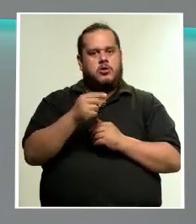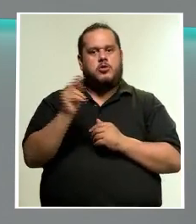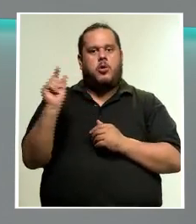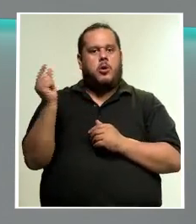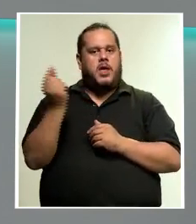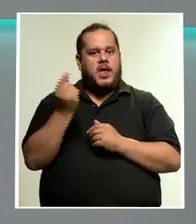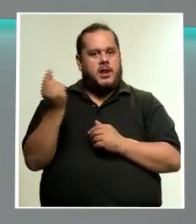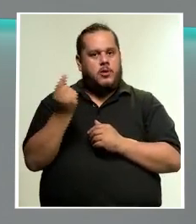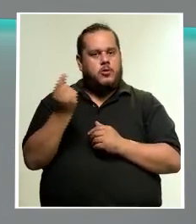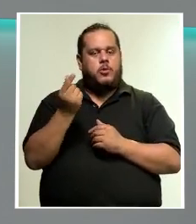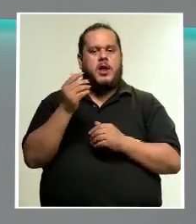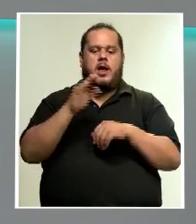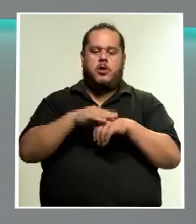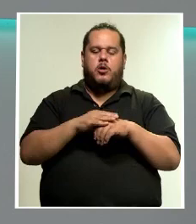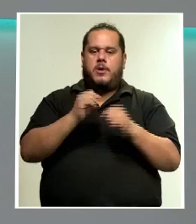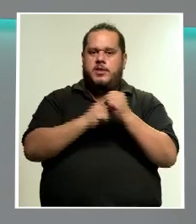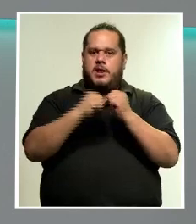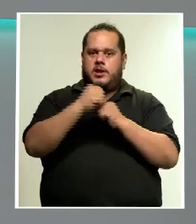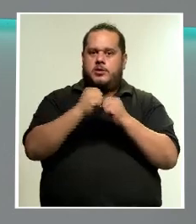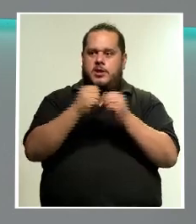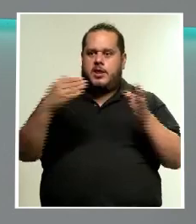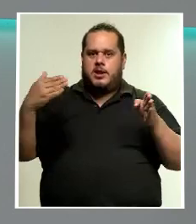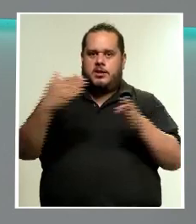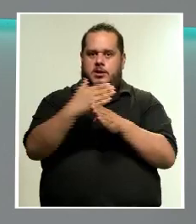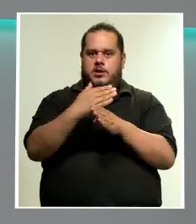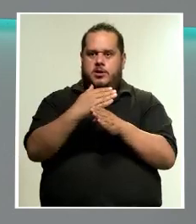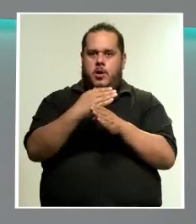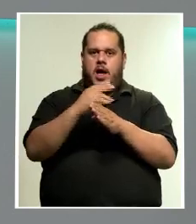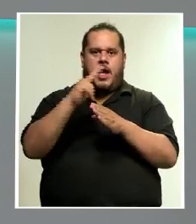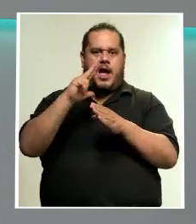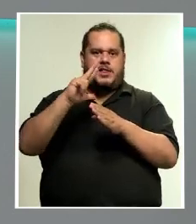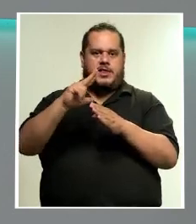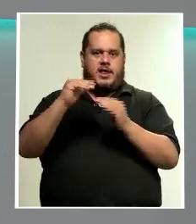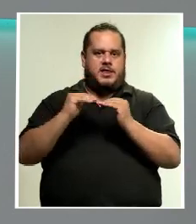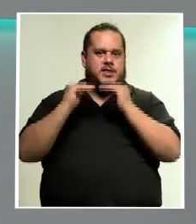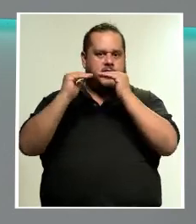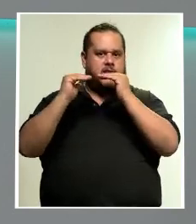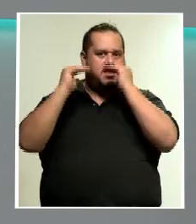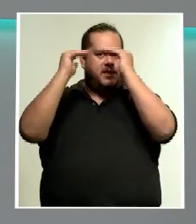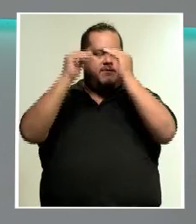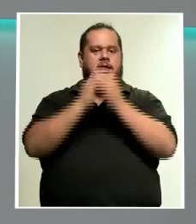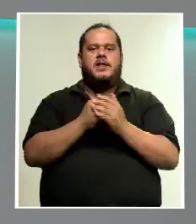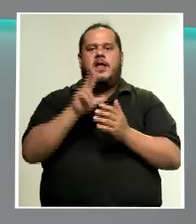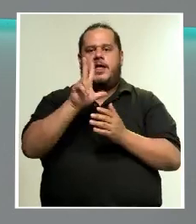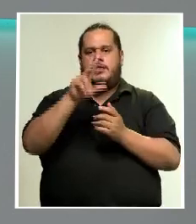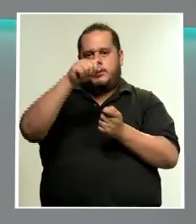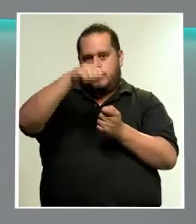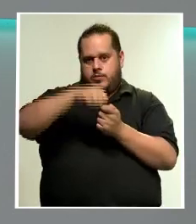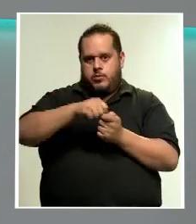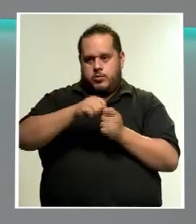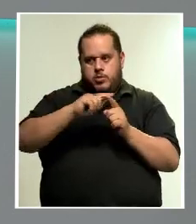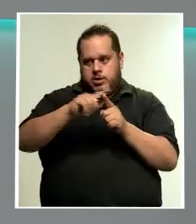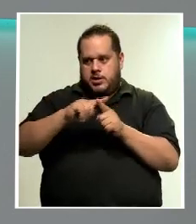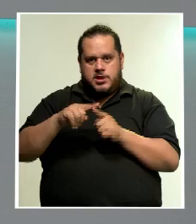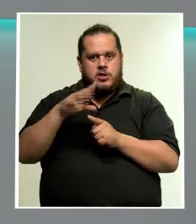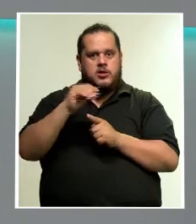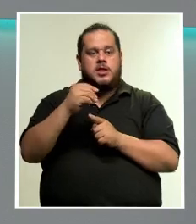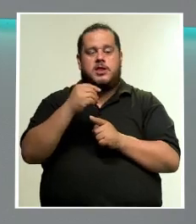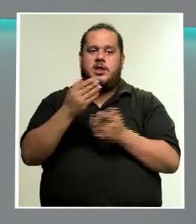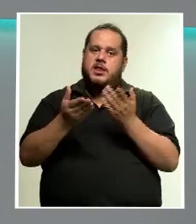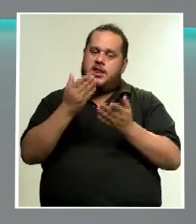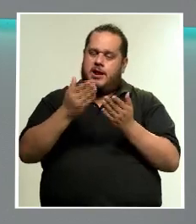Uruca debido a la construcción de la intersección a tres niveles. Los cierres se realizarán en tres puntos distintos y se estima que se